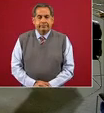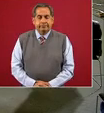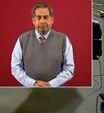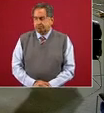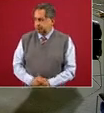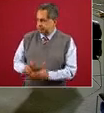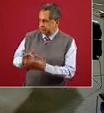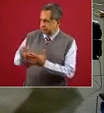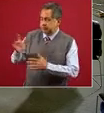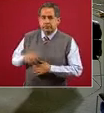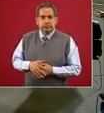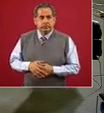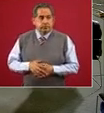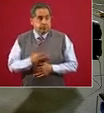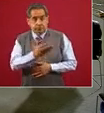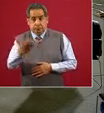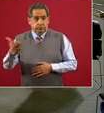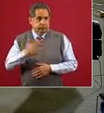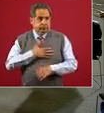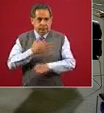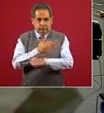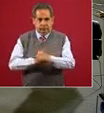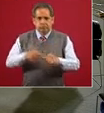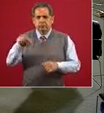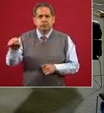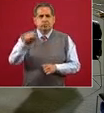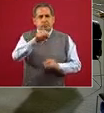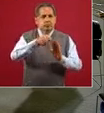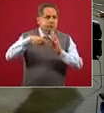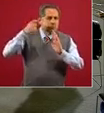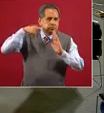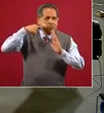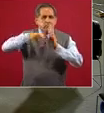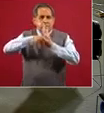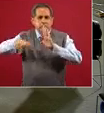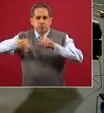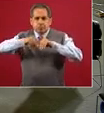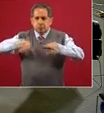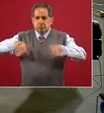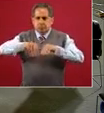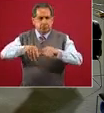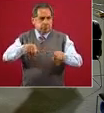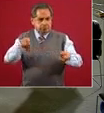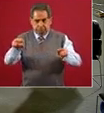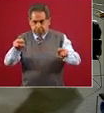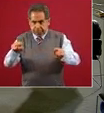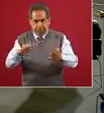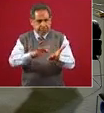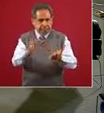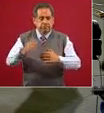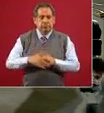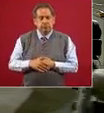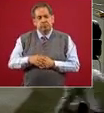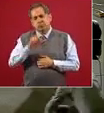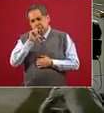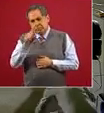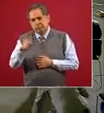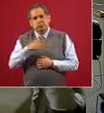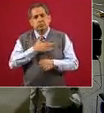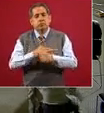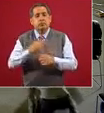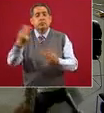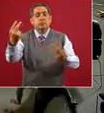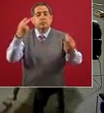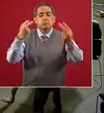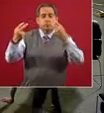Muchas gracias, buenas tardes a los medios de comunicación que nos acompañan esta tarde y también a quienes nos ven a